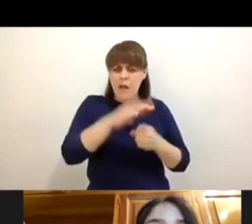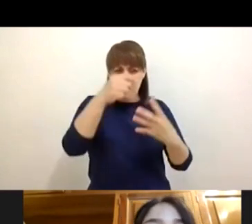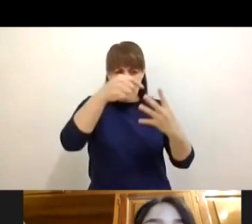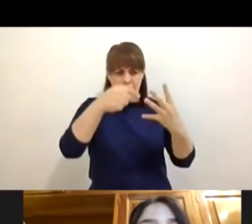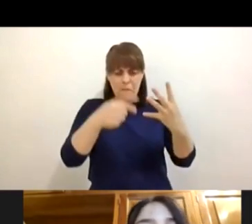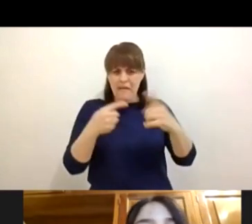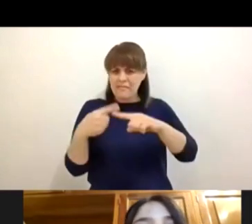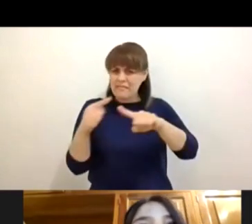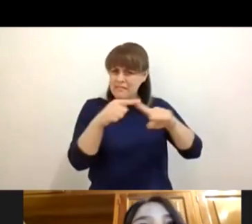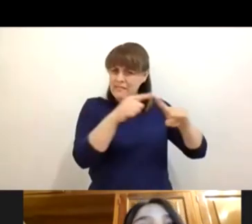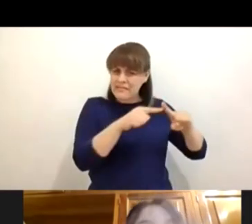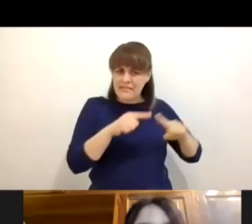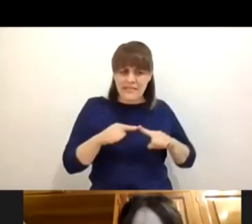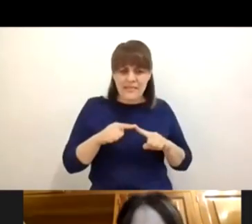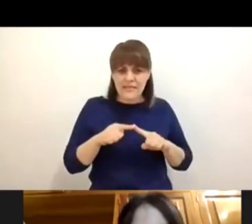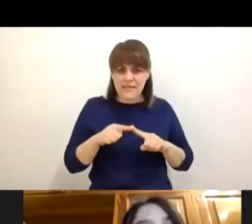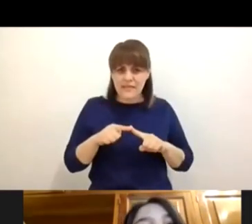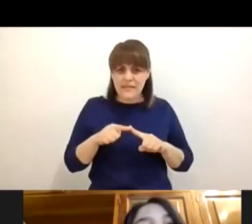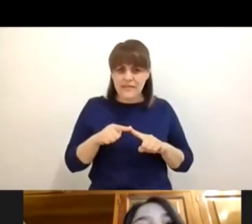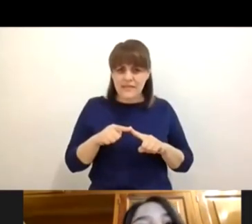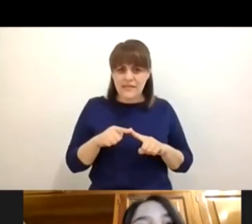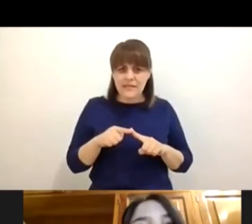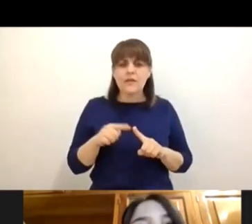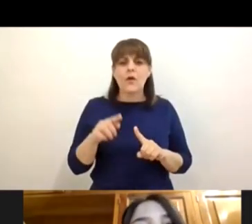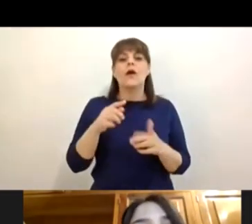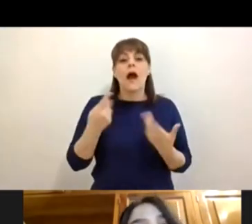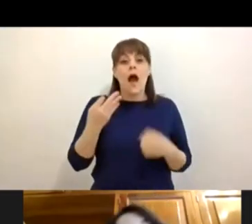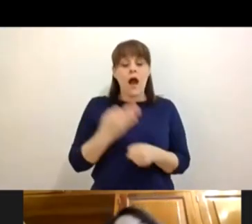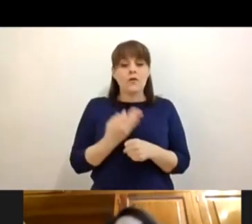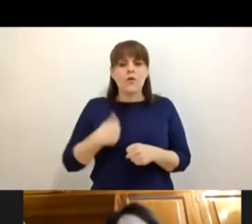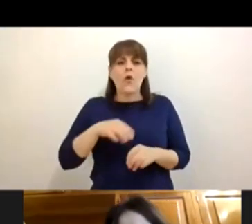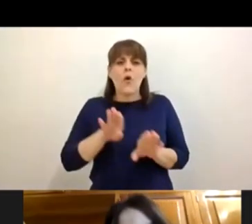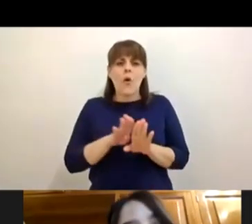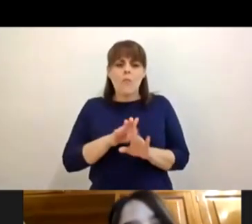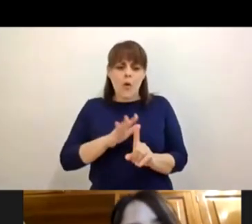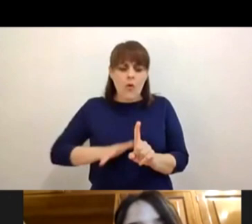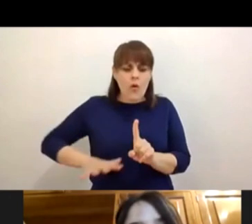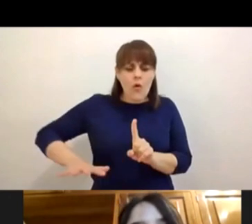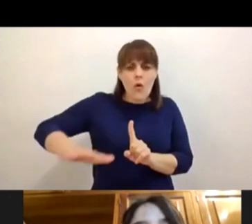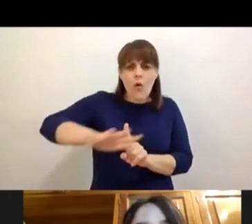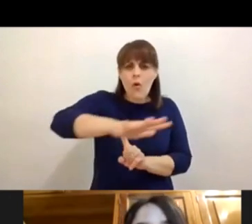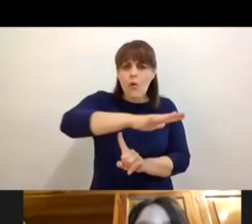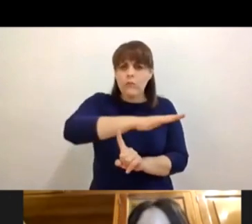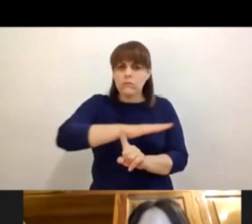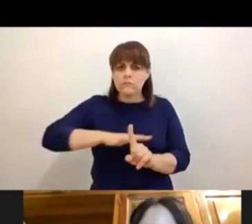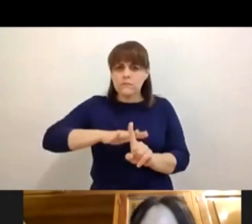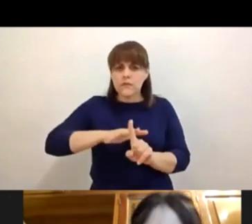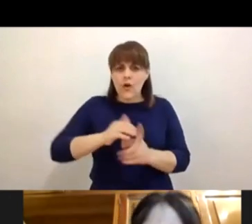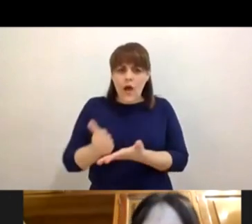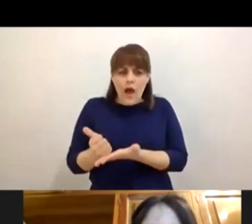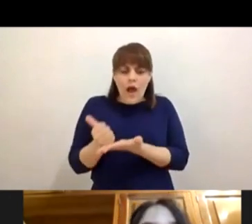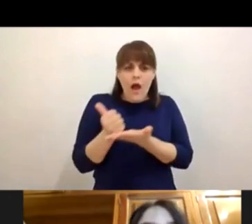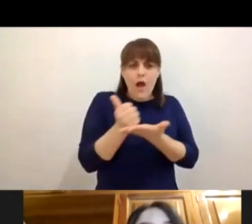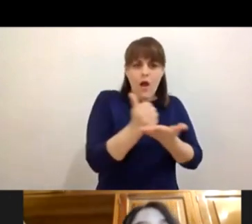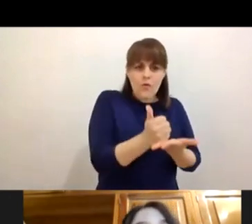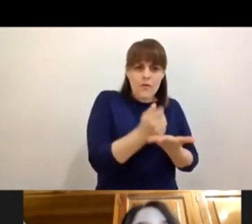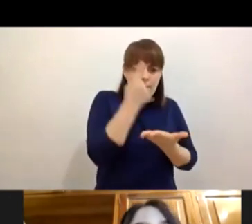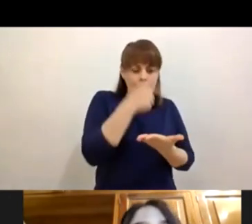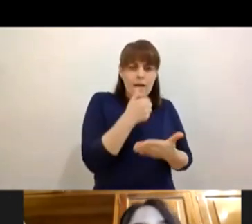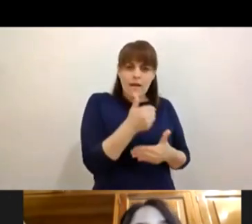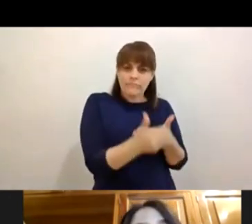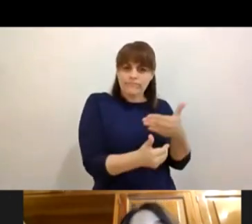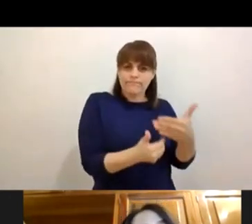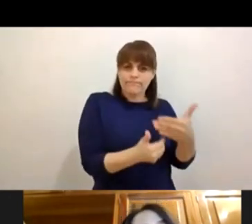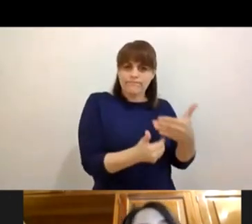estas situaciones aledañas para favorecer el proceso de las personas con las que trabajamos, ¿no? En